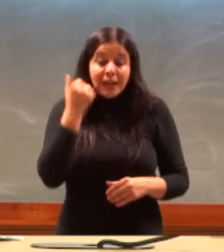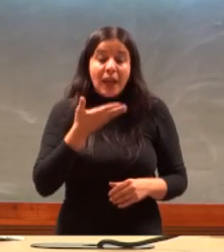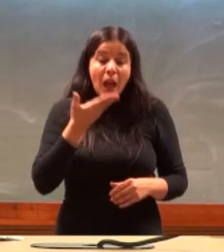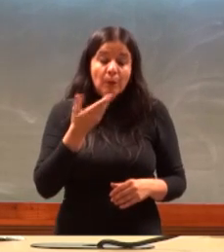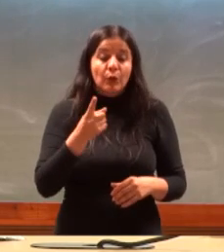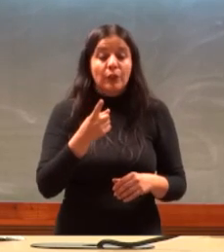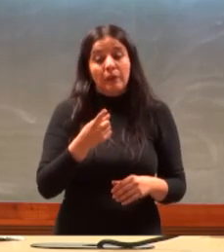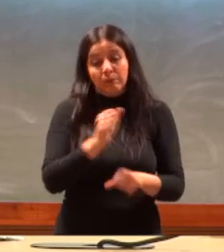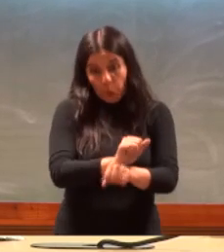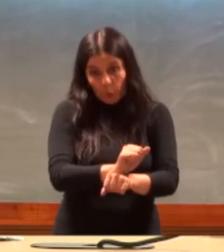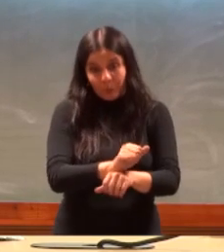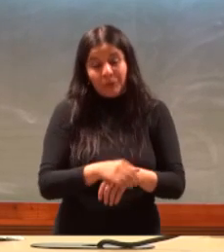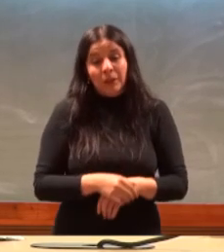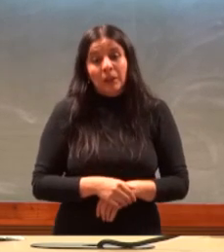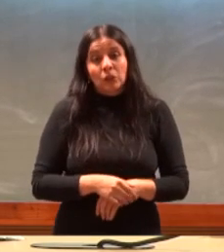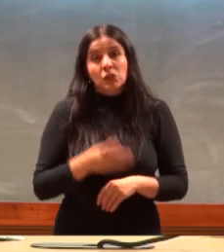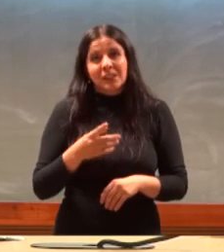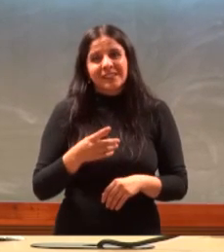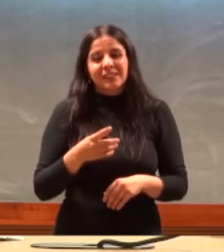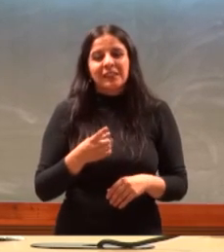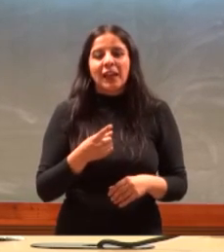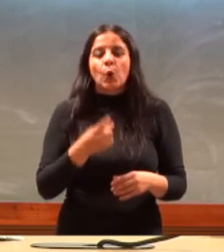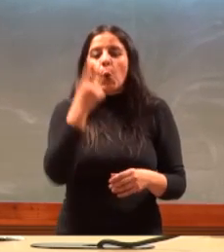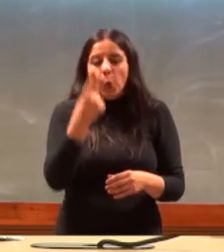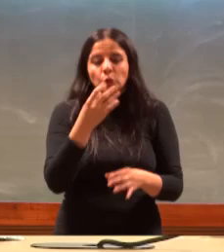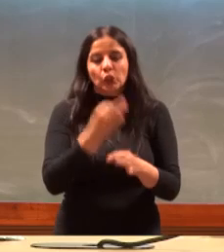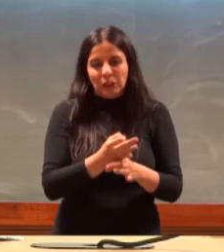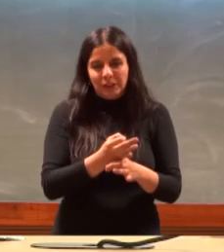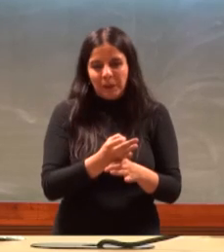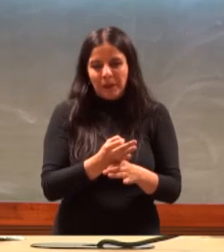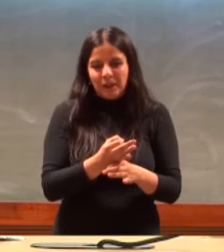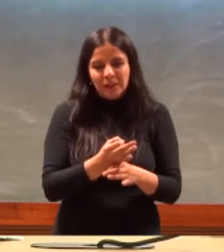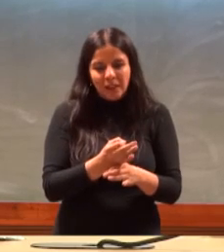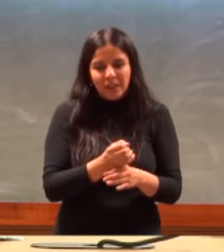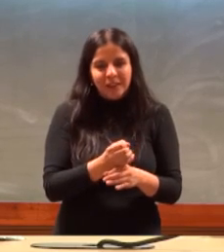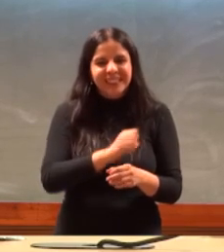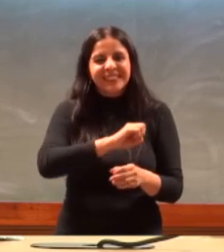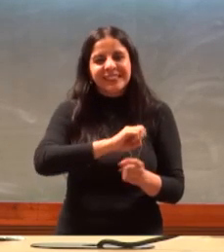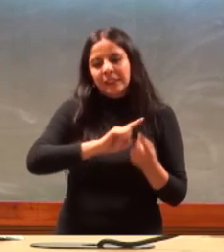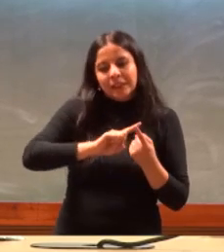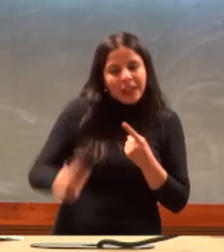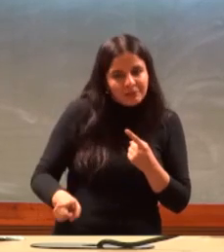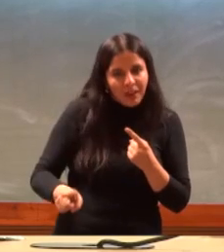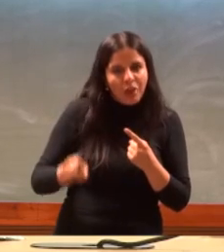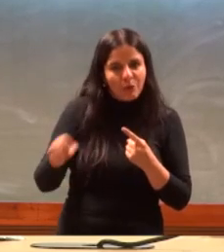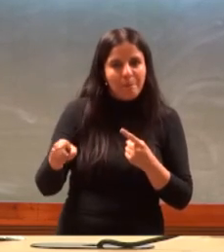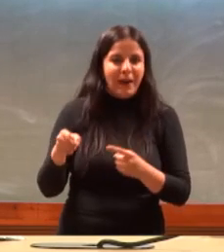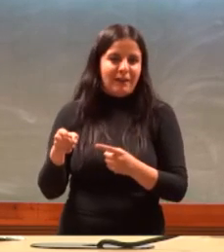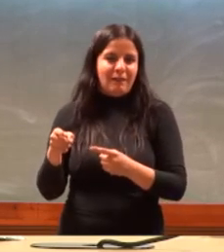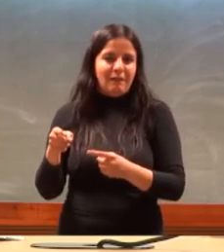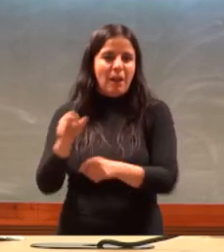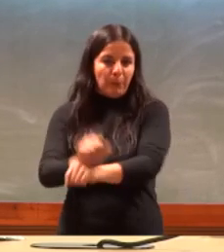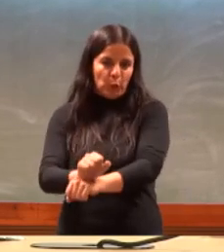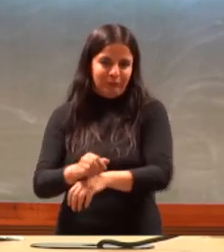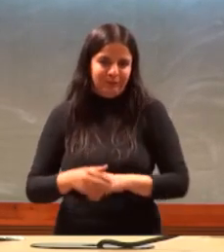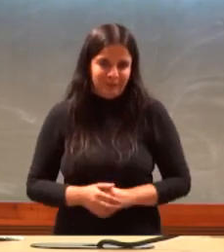reforzarlo y por lo menos dotar a las carreras con un docente que sea específico para el puc un poco Como sucede en bibliotecología que es muy importante para las que